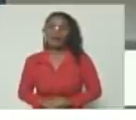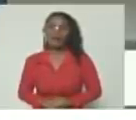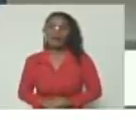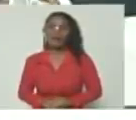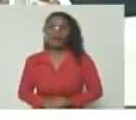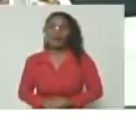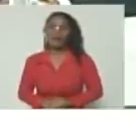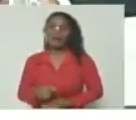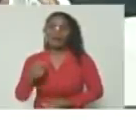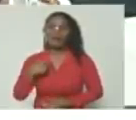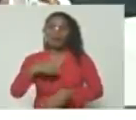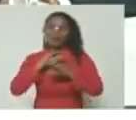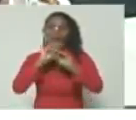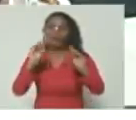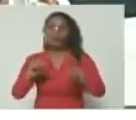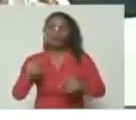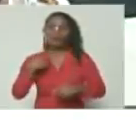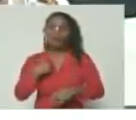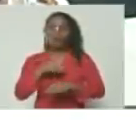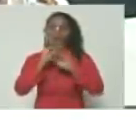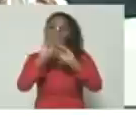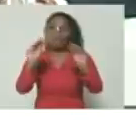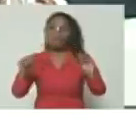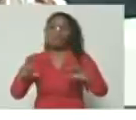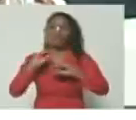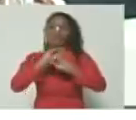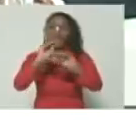Los he convocado una y otra vez